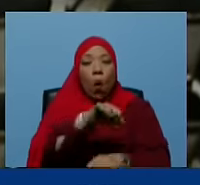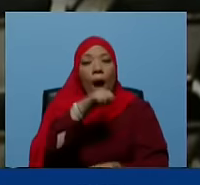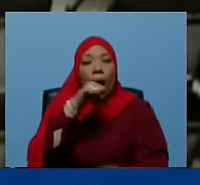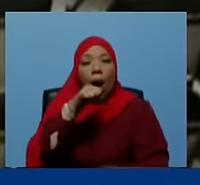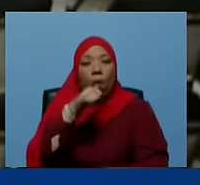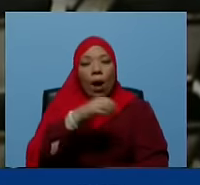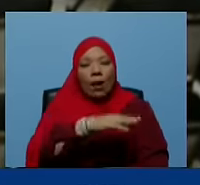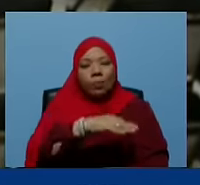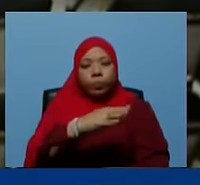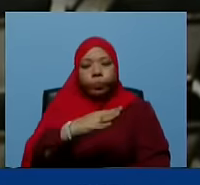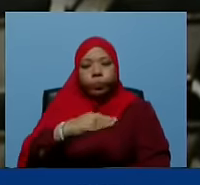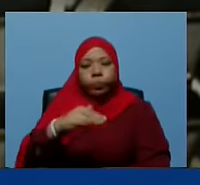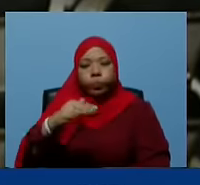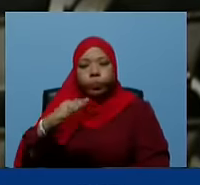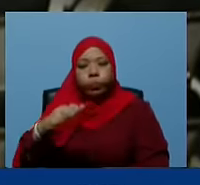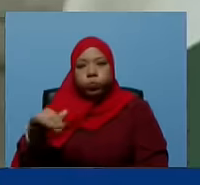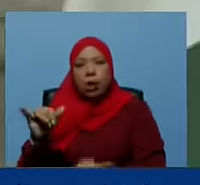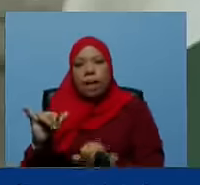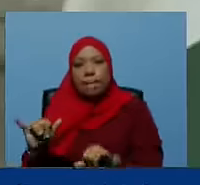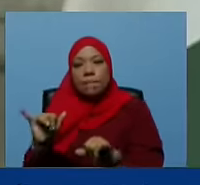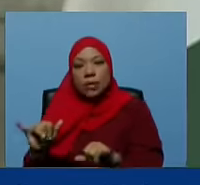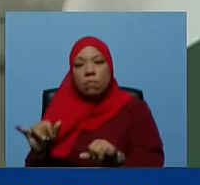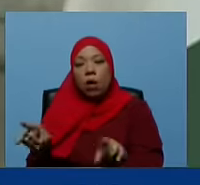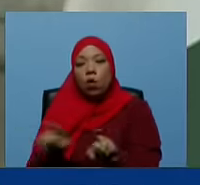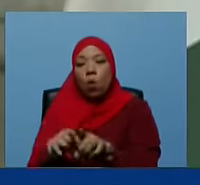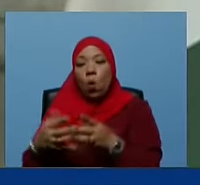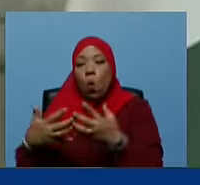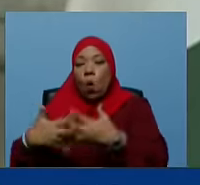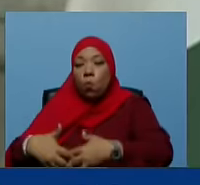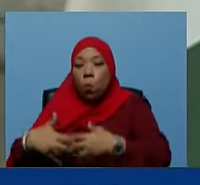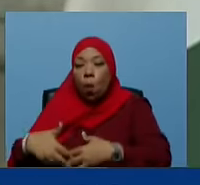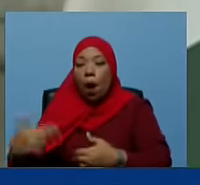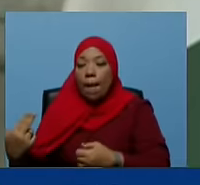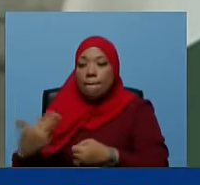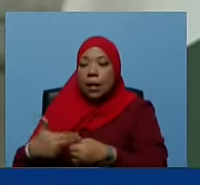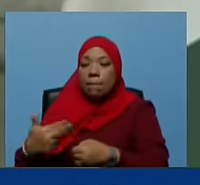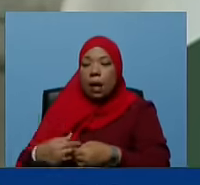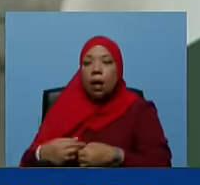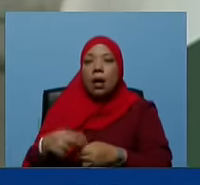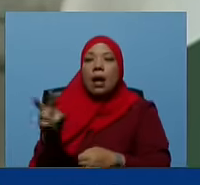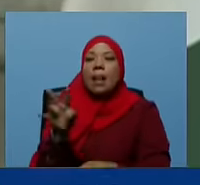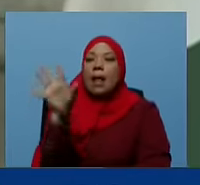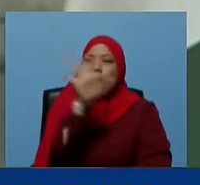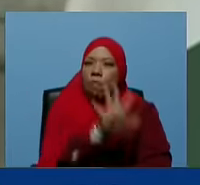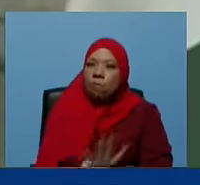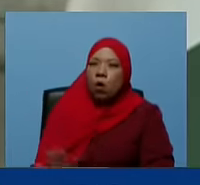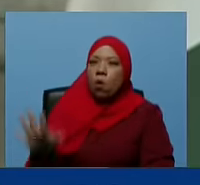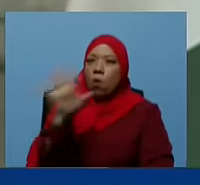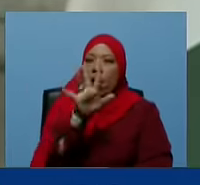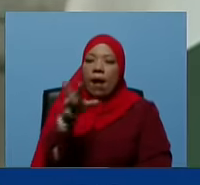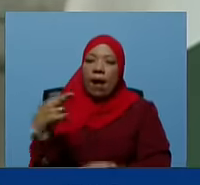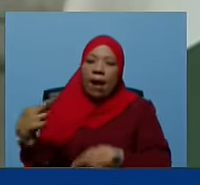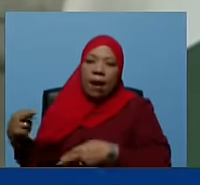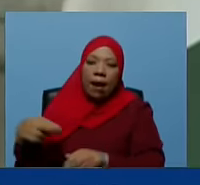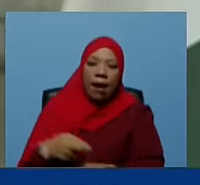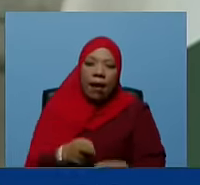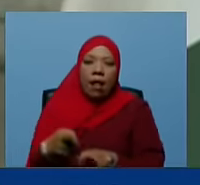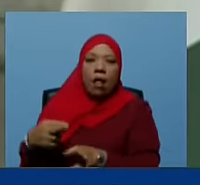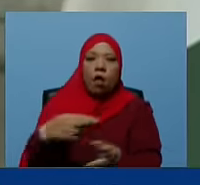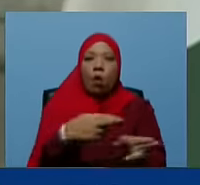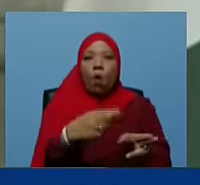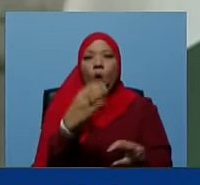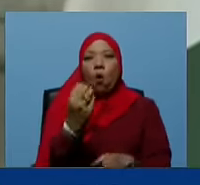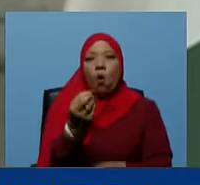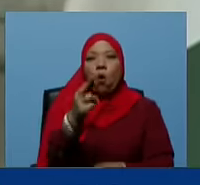impresionante. En la misma faja petrolífera del Orinoco, abajo hay una de las reservas acuíferas más grandes del planeta